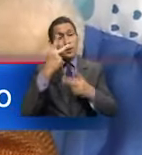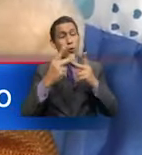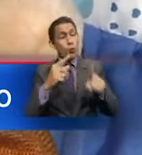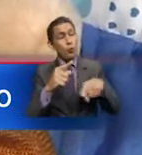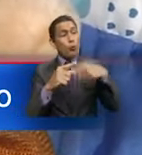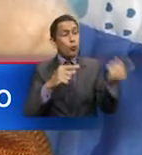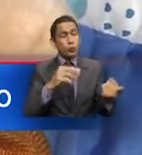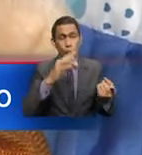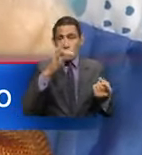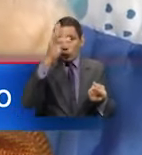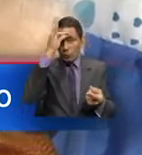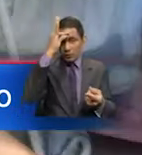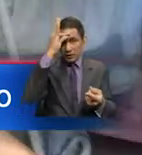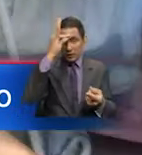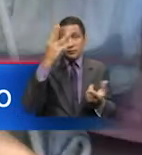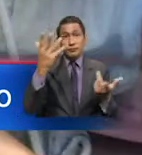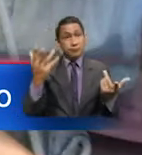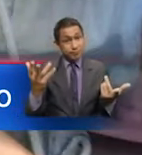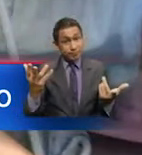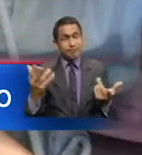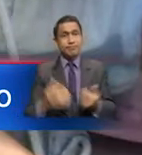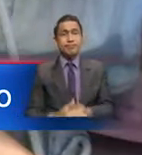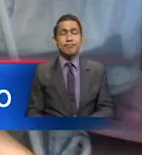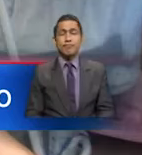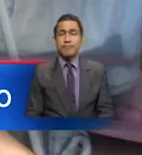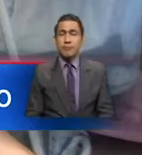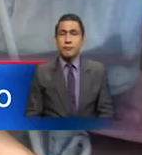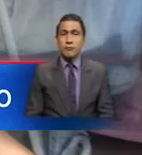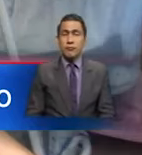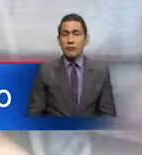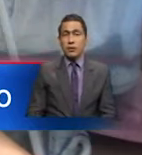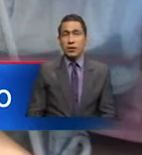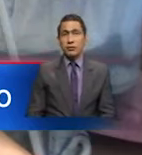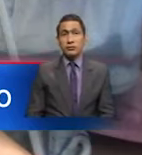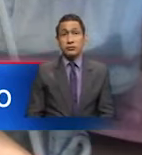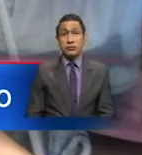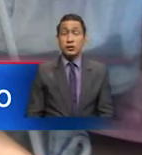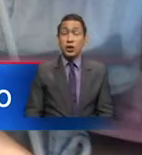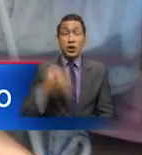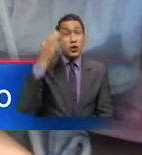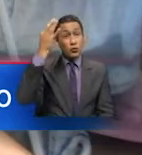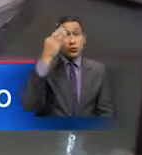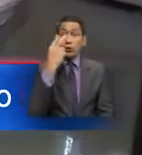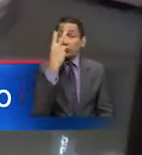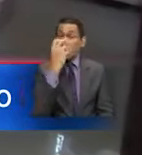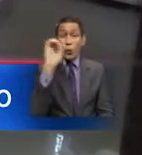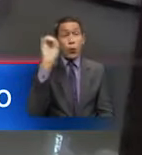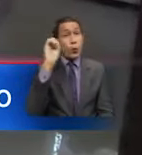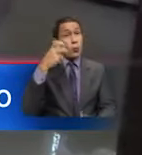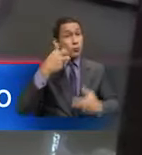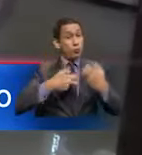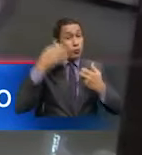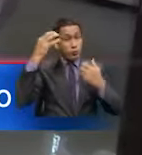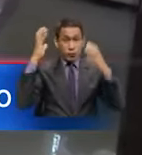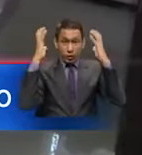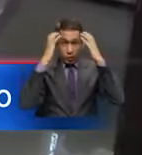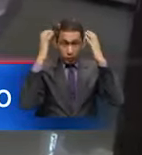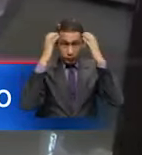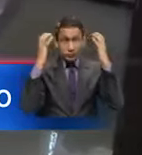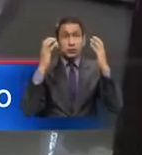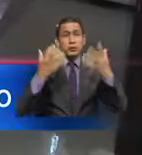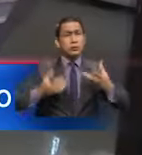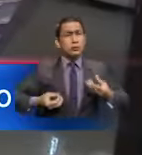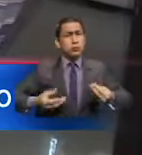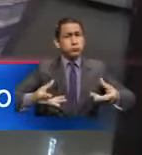pequeña Camila tenga que sufrir las consecuencias. Se puede ser ciega y le puede dar un derrame derrame cerebral. Los gastos de Mayori sobrepasan